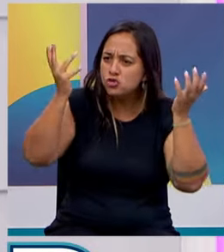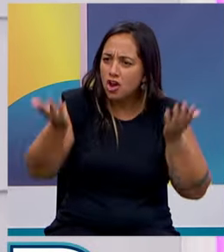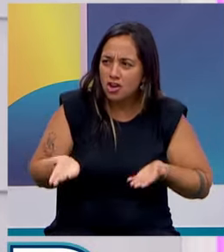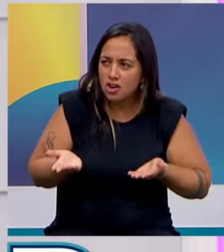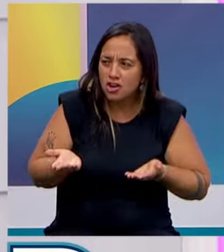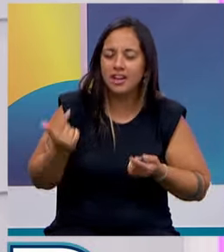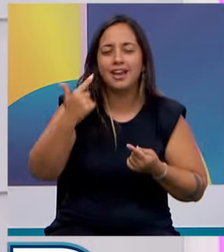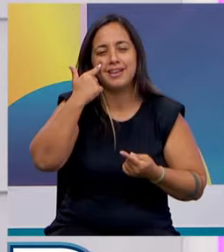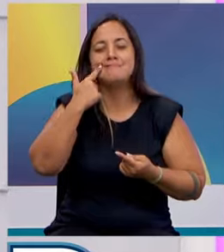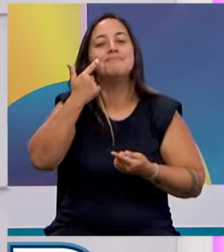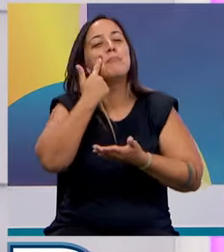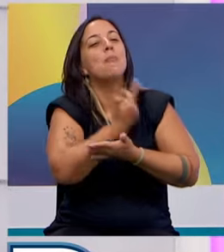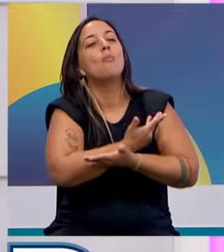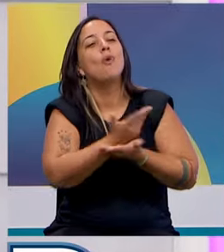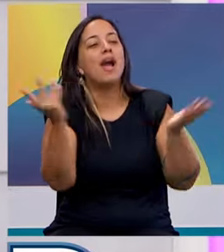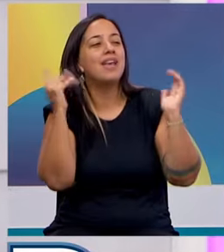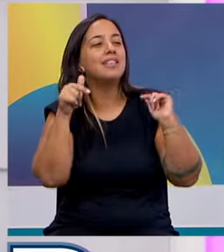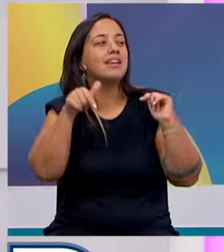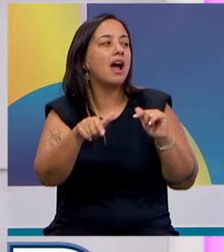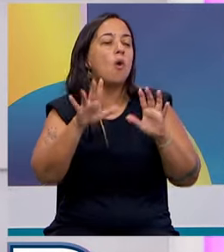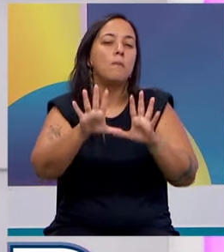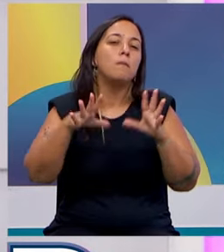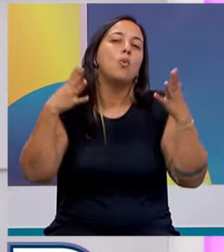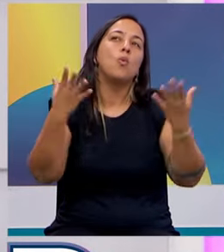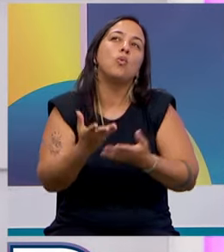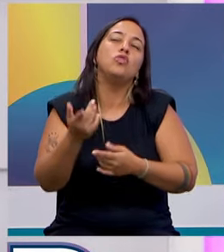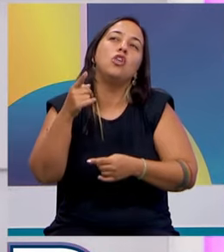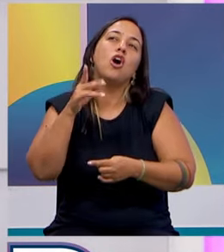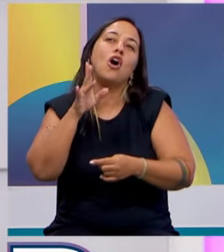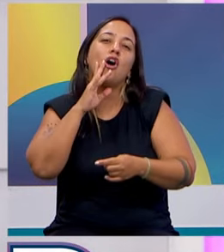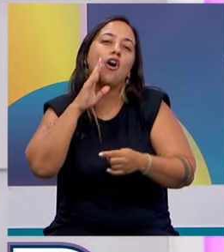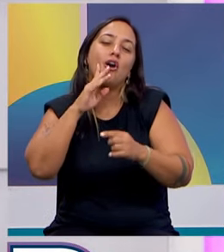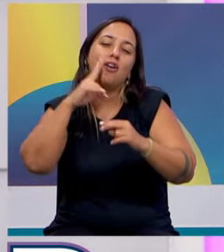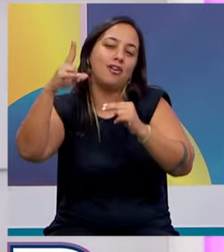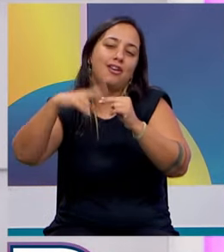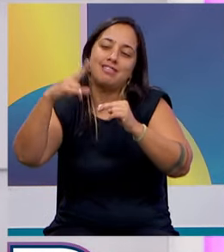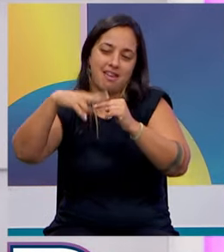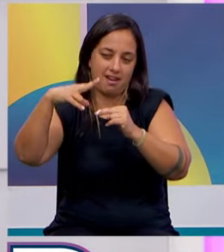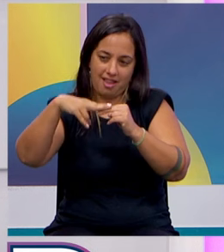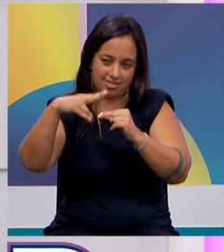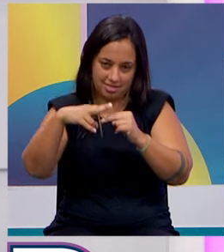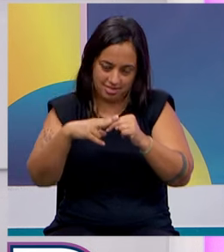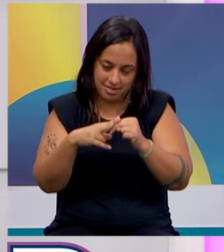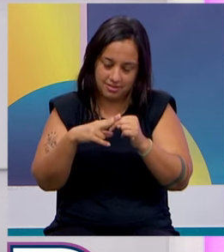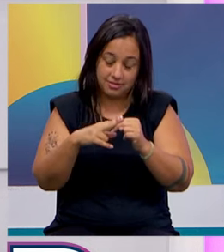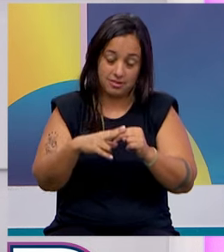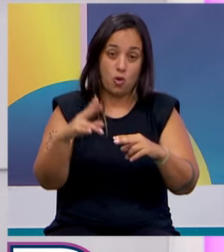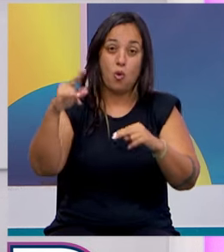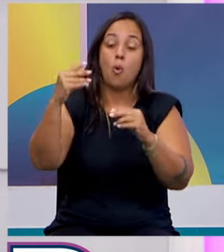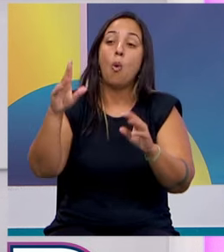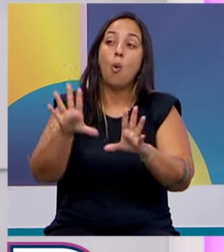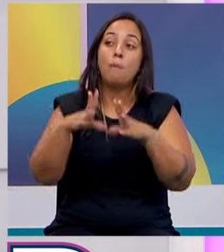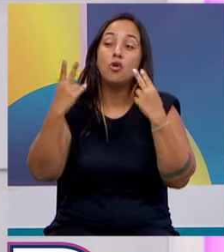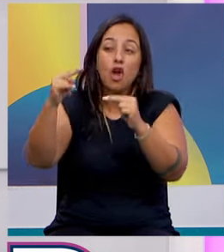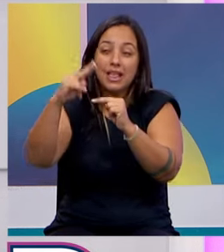ahí nos introduce a un mundo de digital. Claro, se desconocían totalmente. Sí. Qué bueno. Y ahí